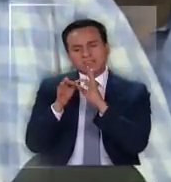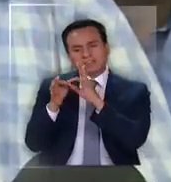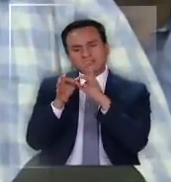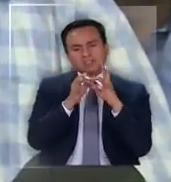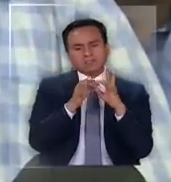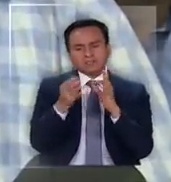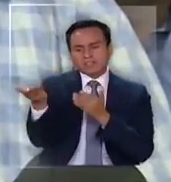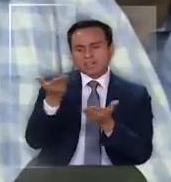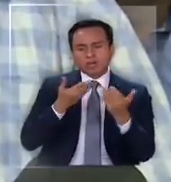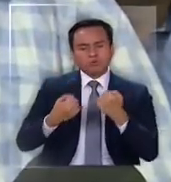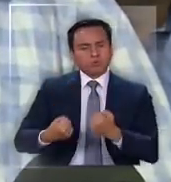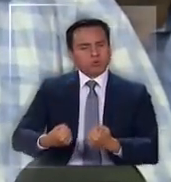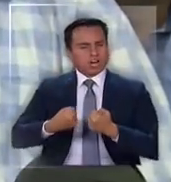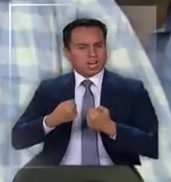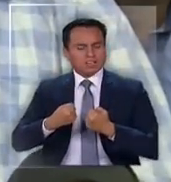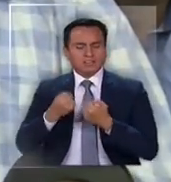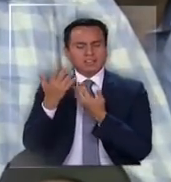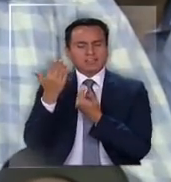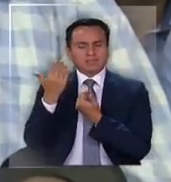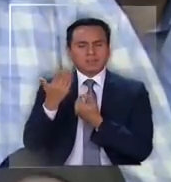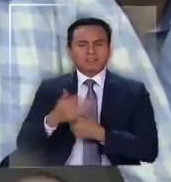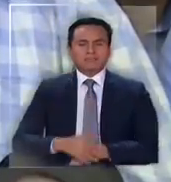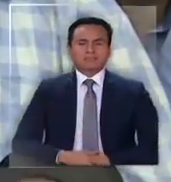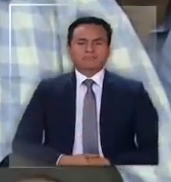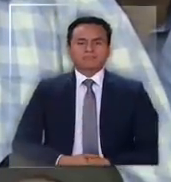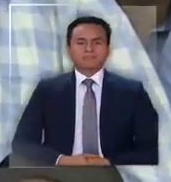nos entregaron coraje y esperanza.